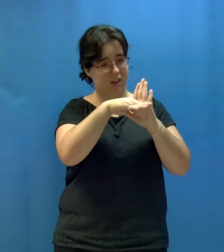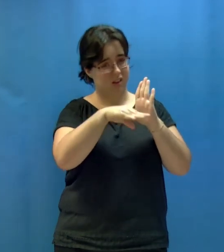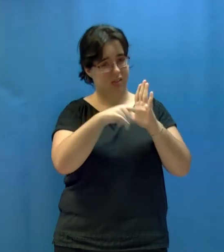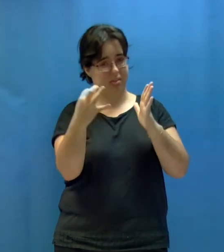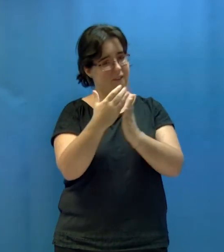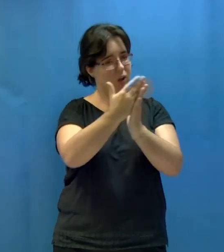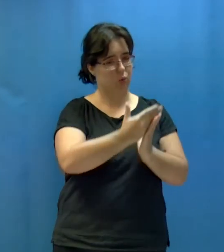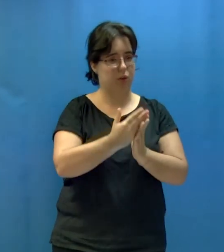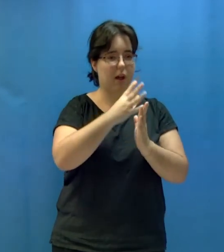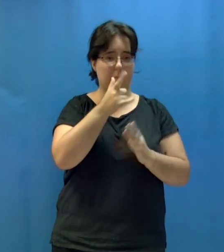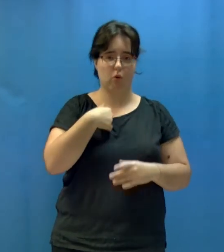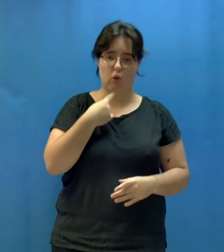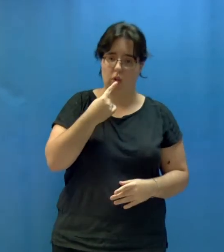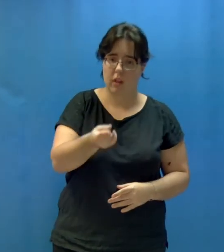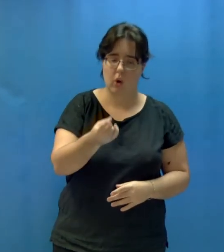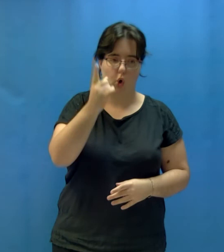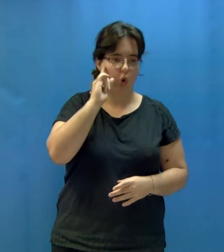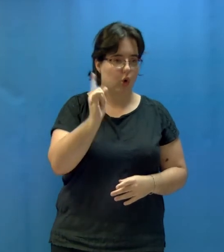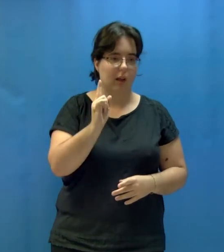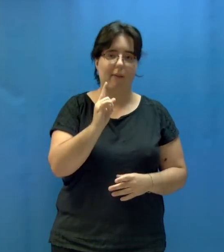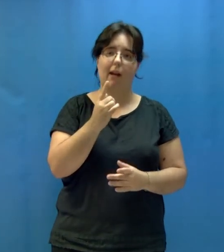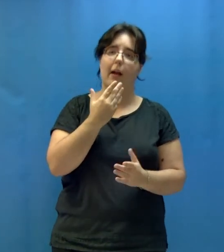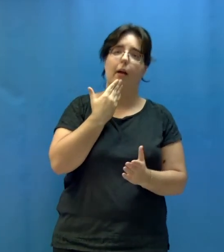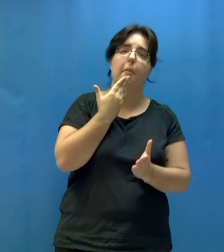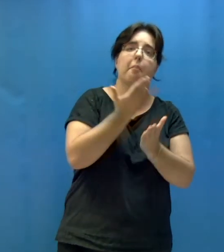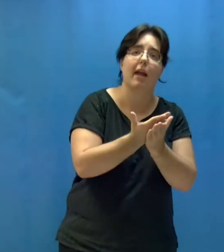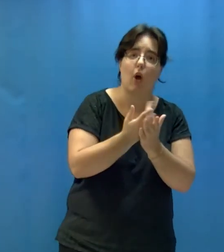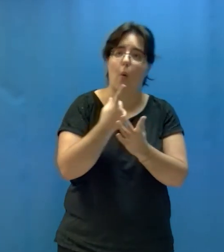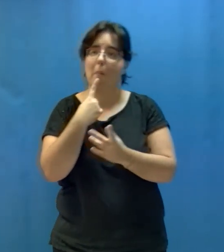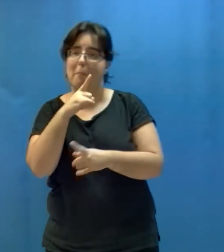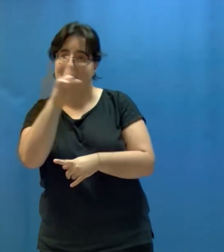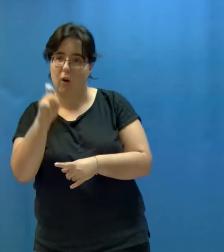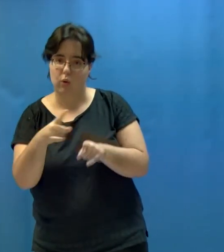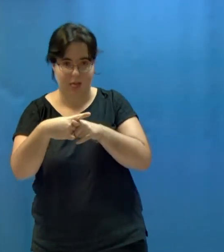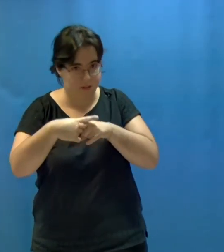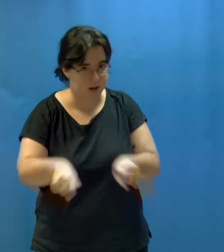y no hay forma de que ustedes sepan la diferencia entre un ruego y una pregunta. Bueno,